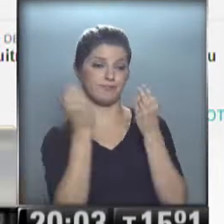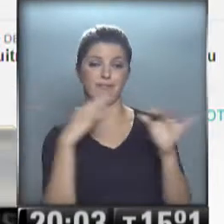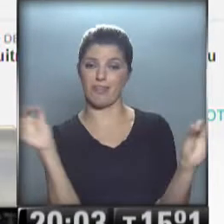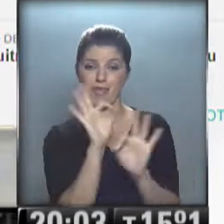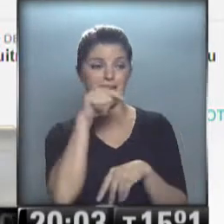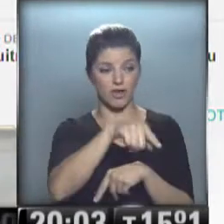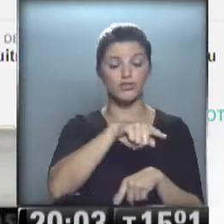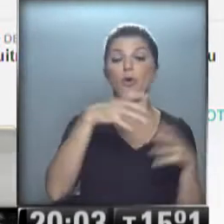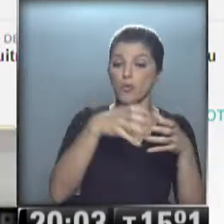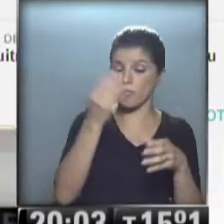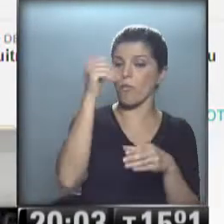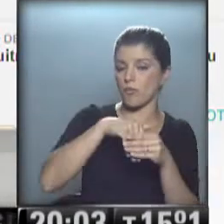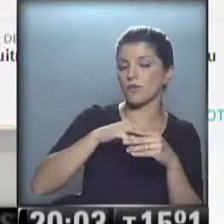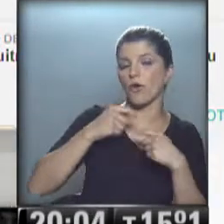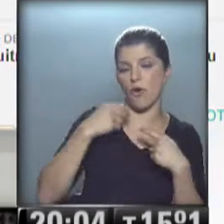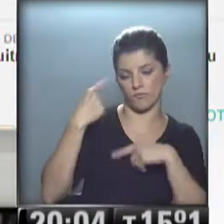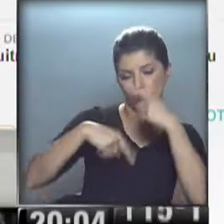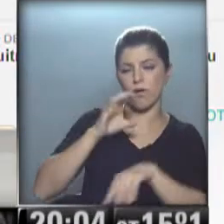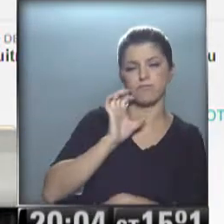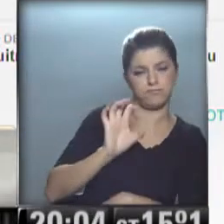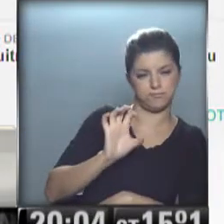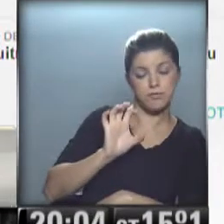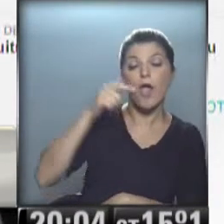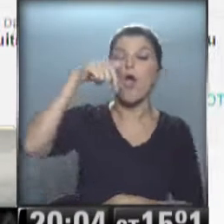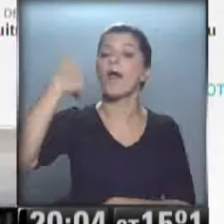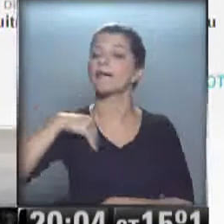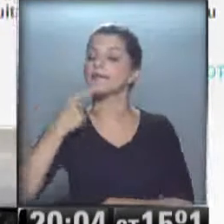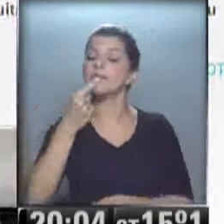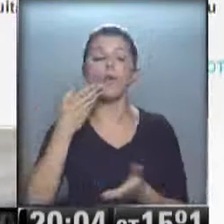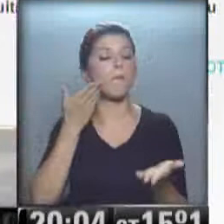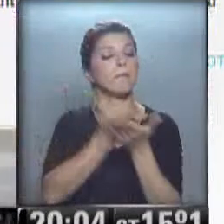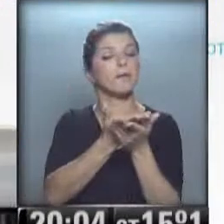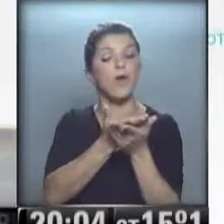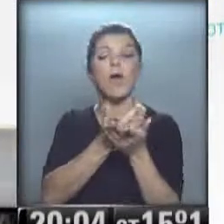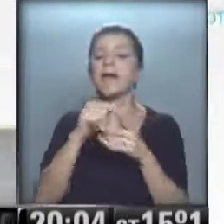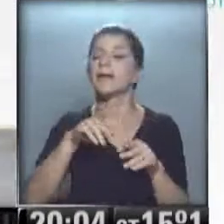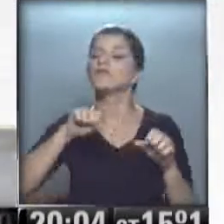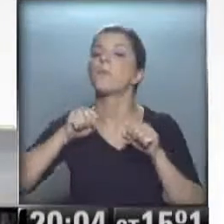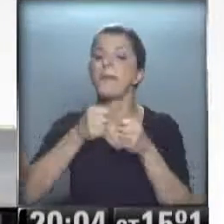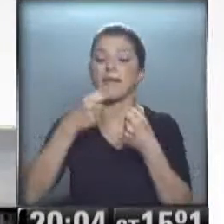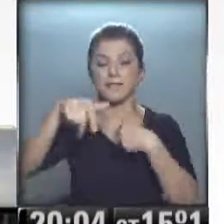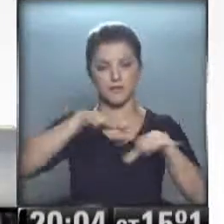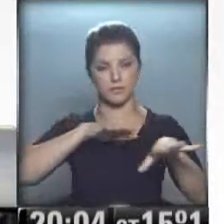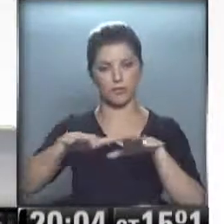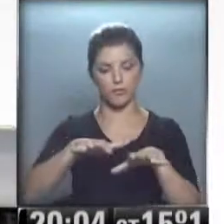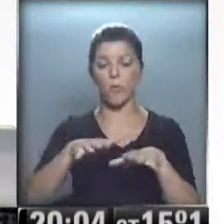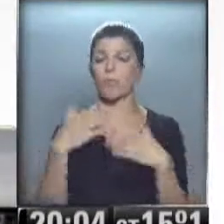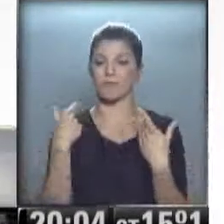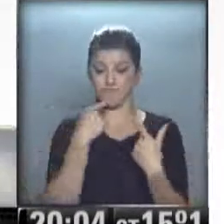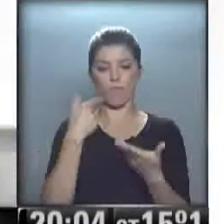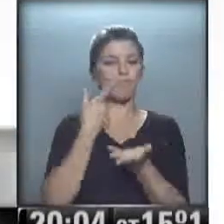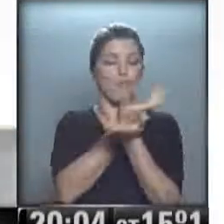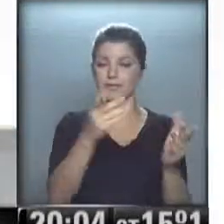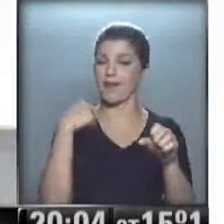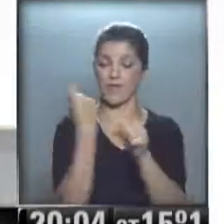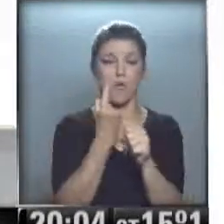siguen amenazando. Argentina, por su parte, reiteró su solicitud de una suspensión de la sentencia, remarcando la imposibilidad de